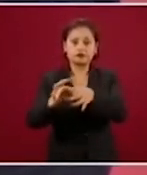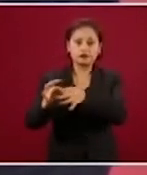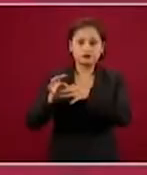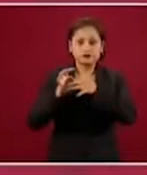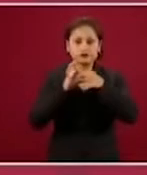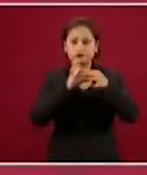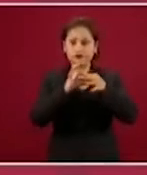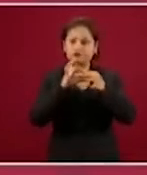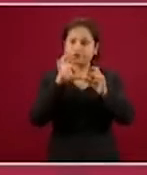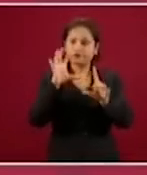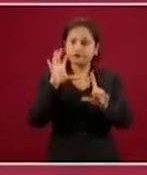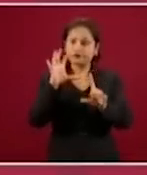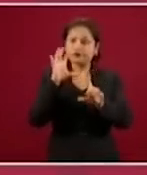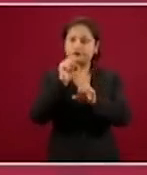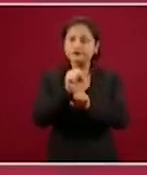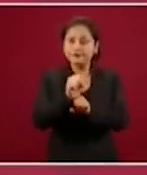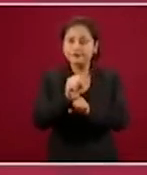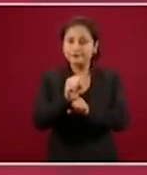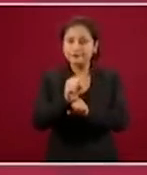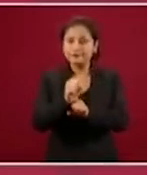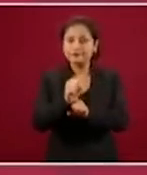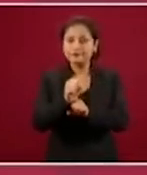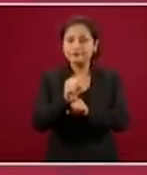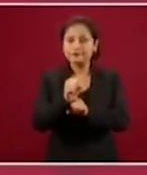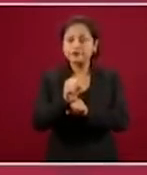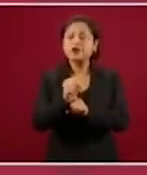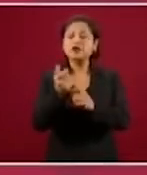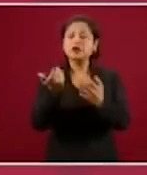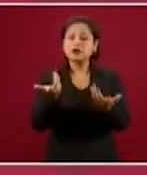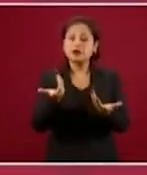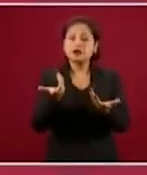se establece la gratuidad